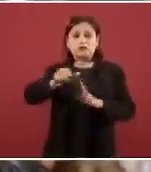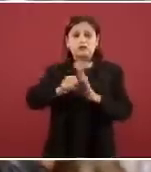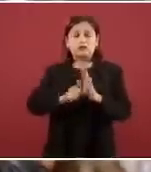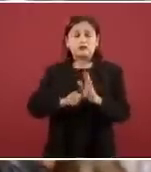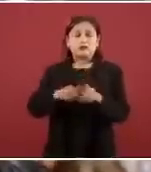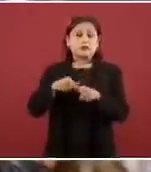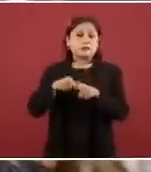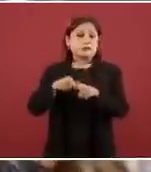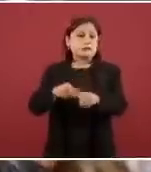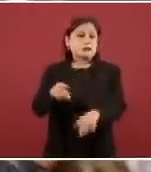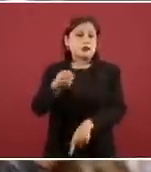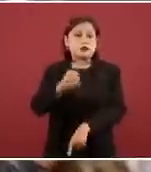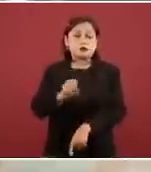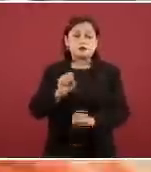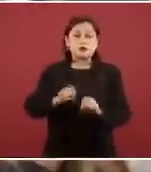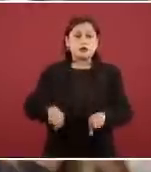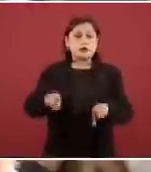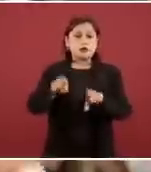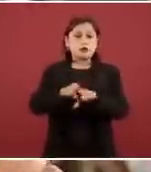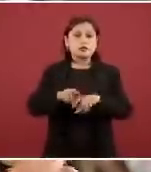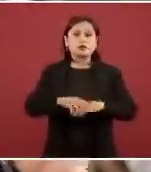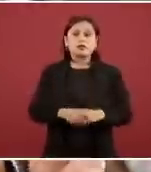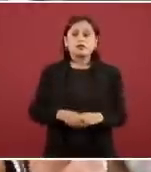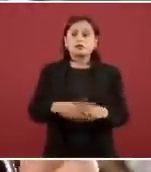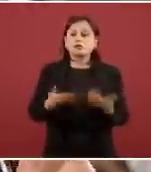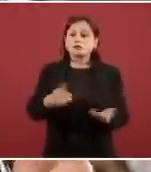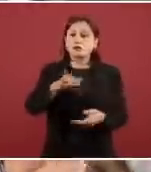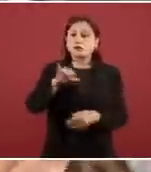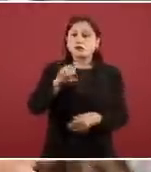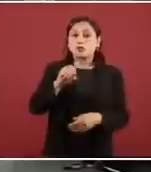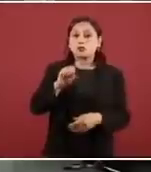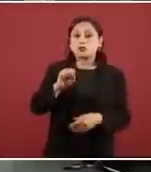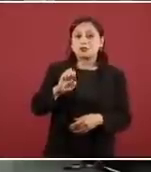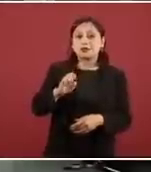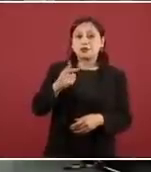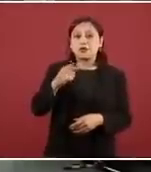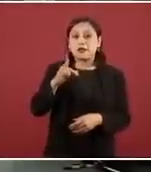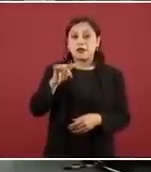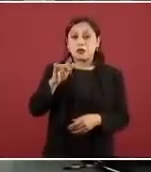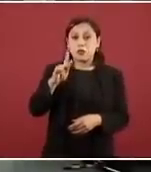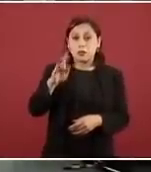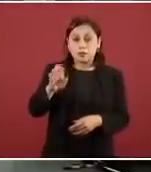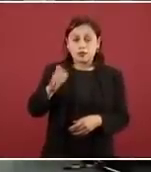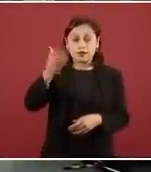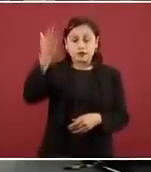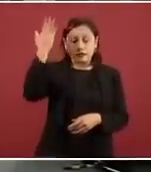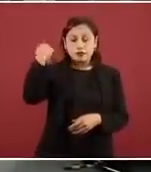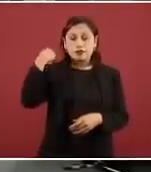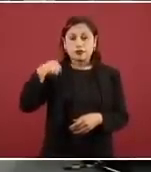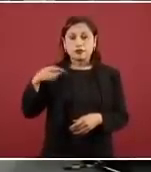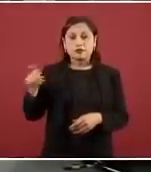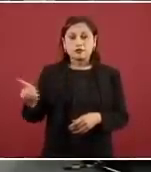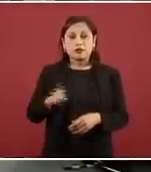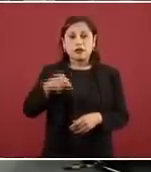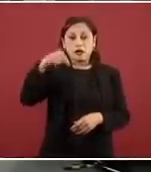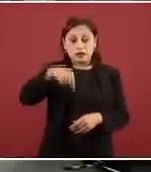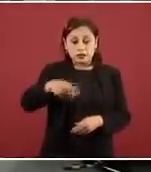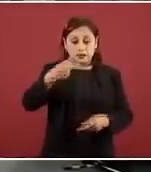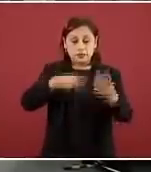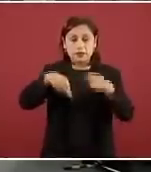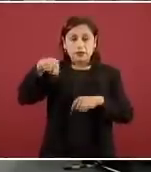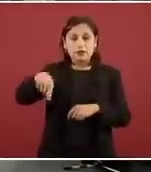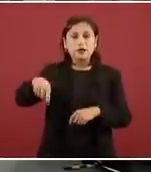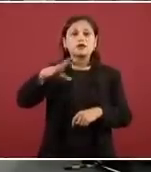El caso de don José Guadalupe, que fue la última vez que yo abordé el tema con usted aquí y estaba la secretaria de Gobernación.